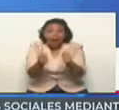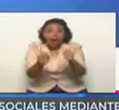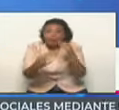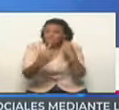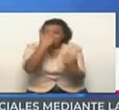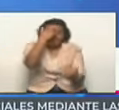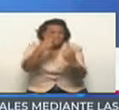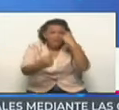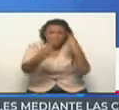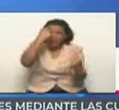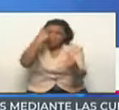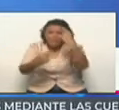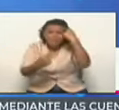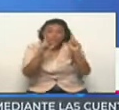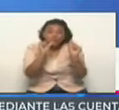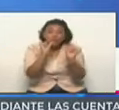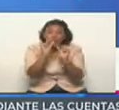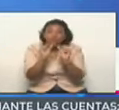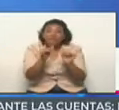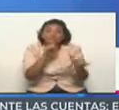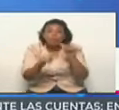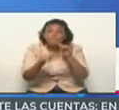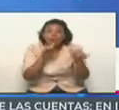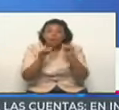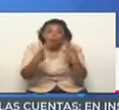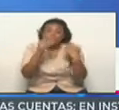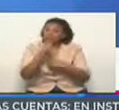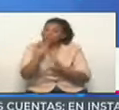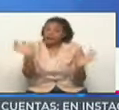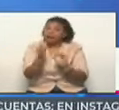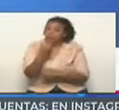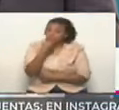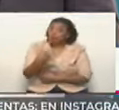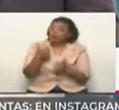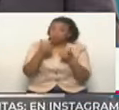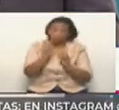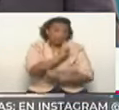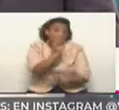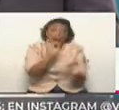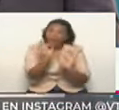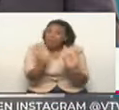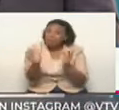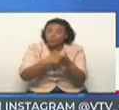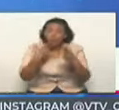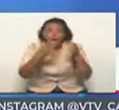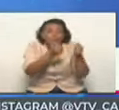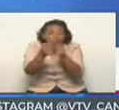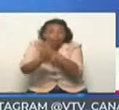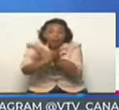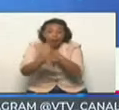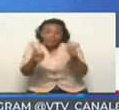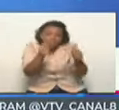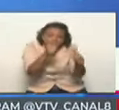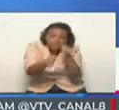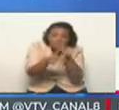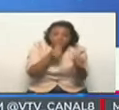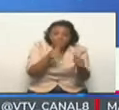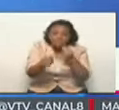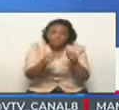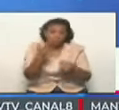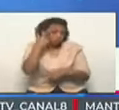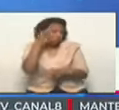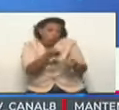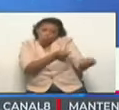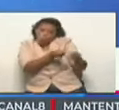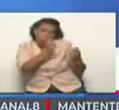metiendo un poquito de todo. Pero nada bueno, Alejandra, a través de los videojuegos. No es que yo esté contra